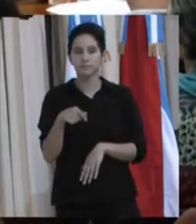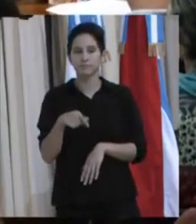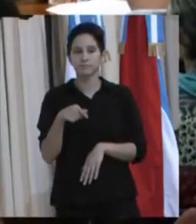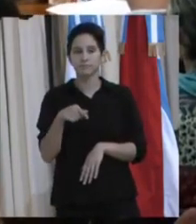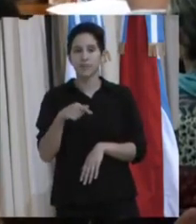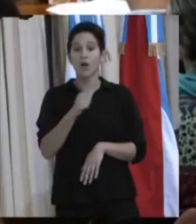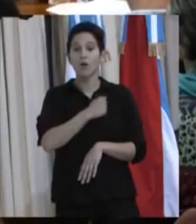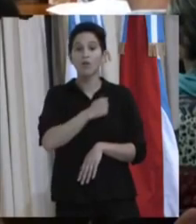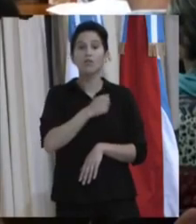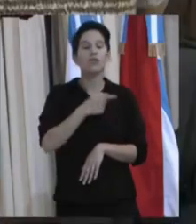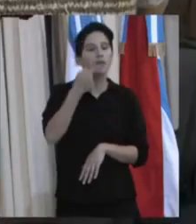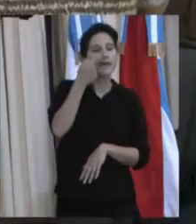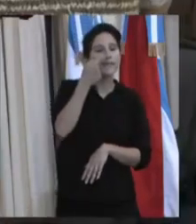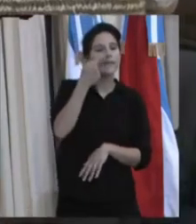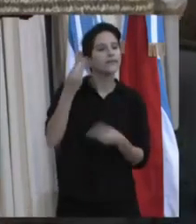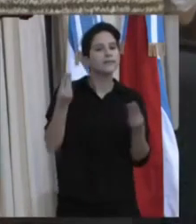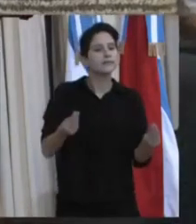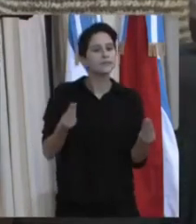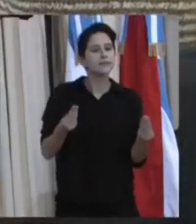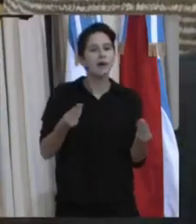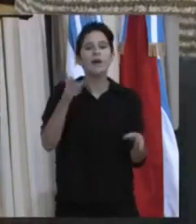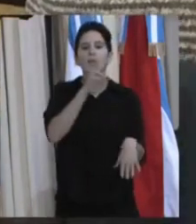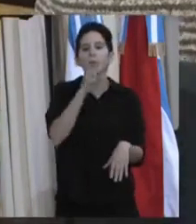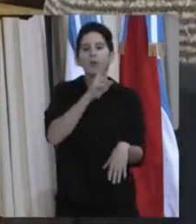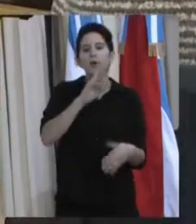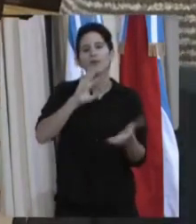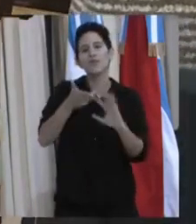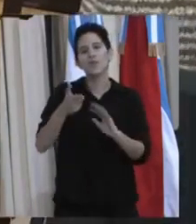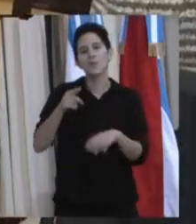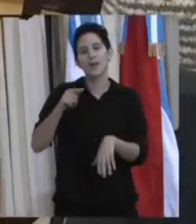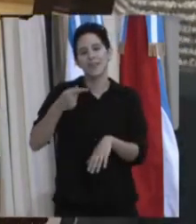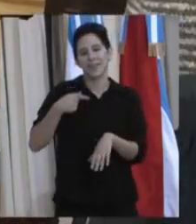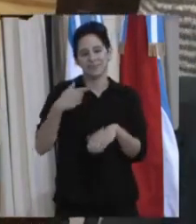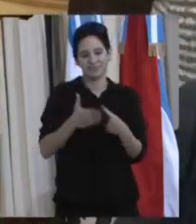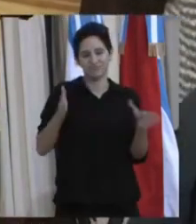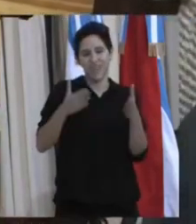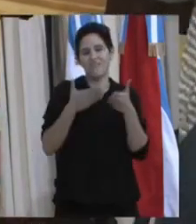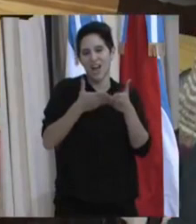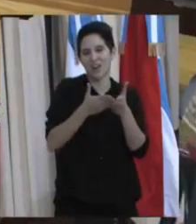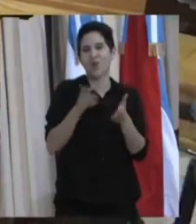a los católicos les interesa más usar a las mujeres para llenar sus arcas